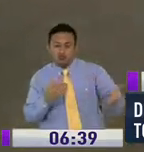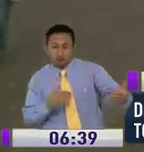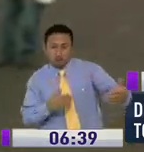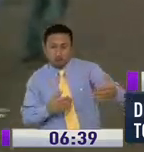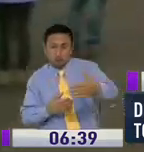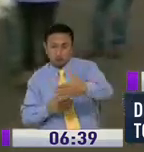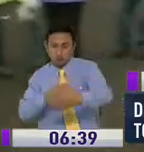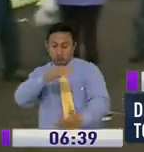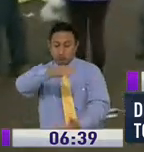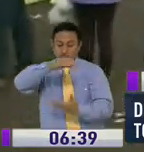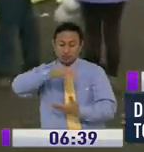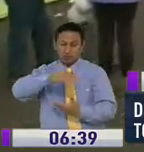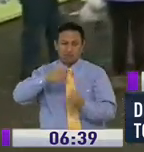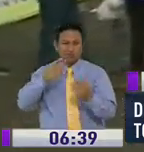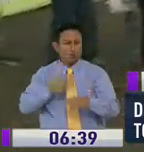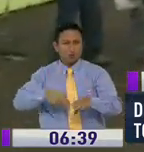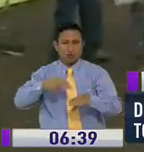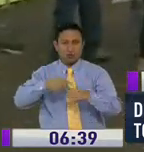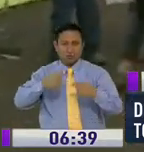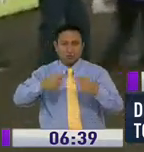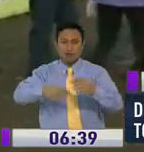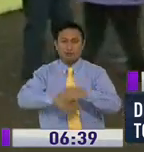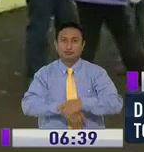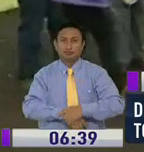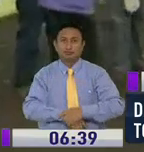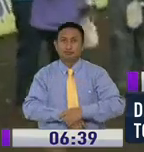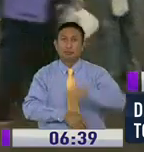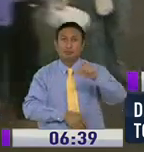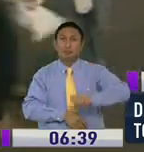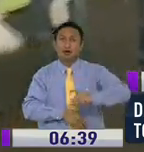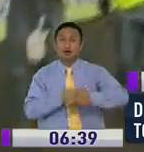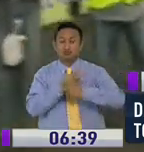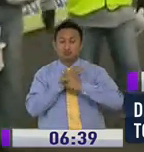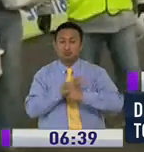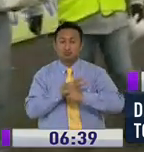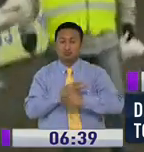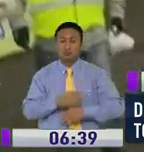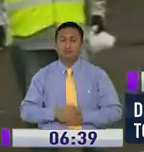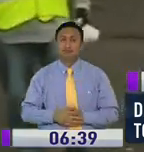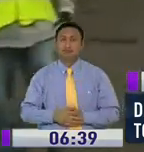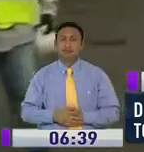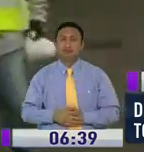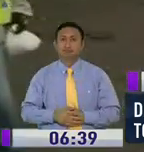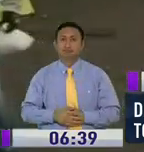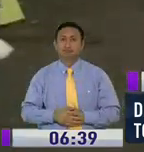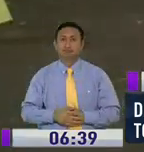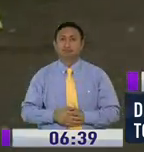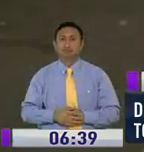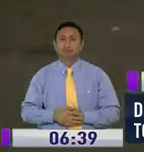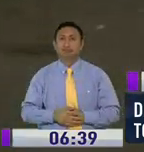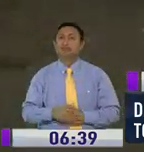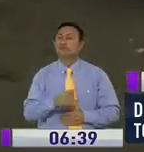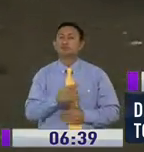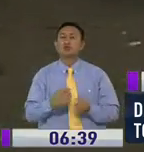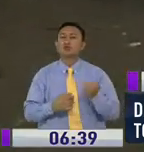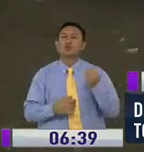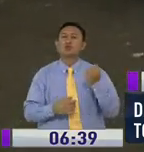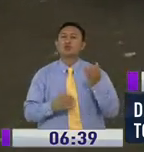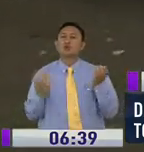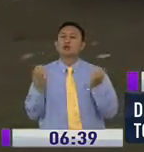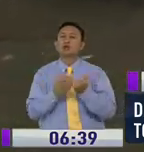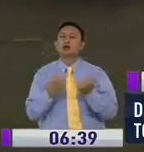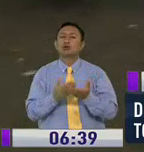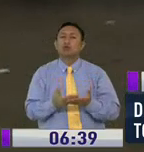manera más regular posible y con el personal más protegido de la misma forma. ¿Cuántas toneladas o cuánto desecho